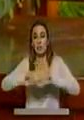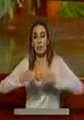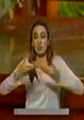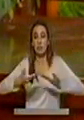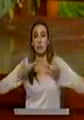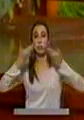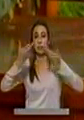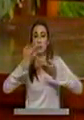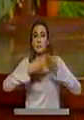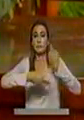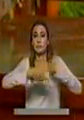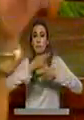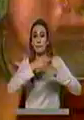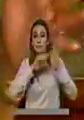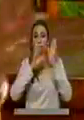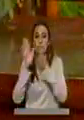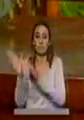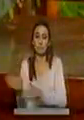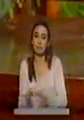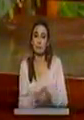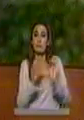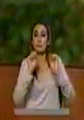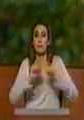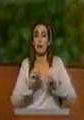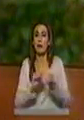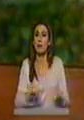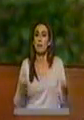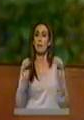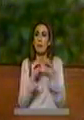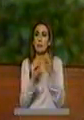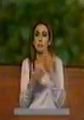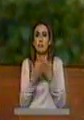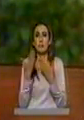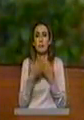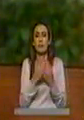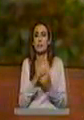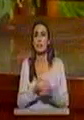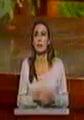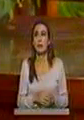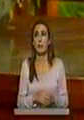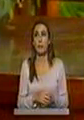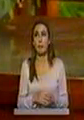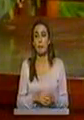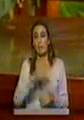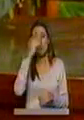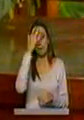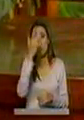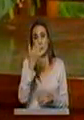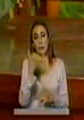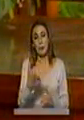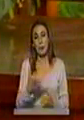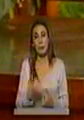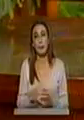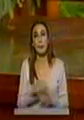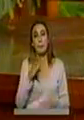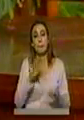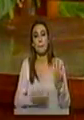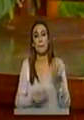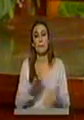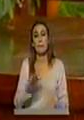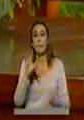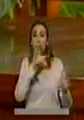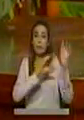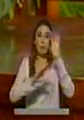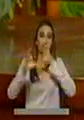de las agencias de viajes antes. Ahora es más fácil. ¿Por qué es más fácil ahora? porque ahora la gente sí nos busca